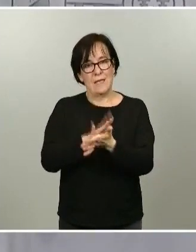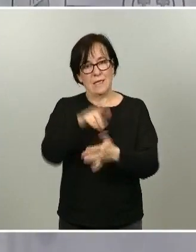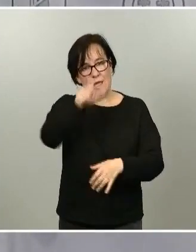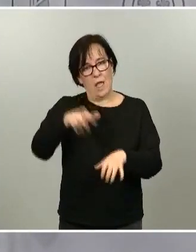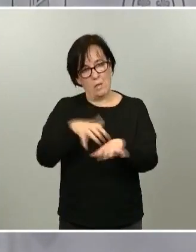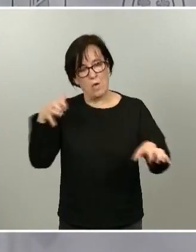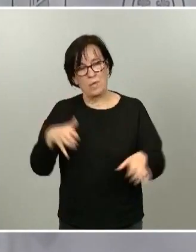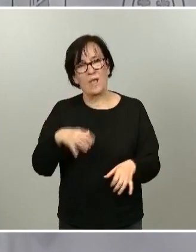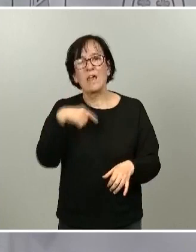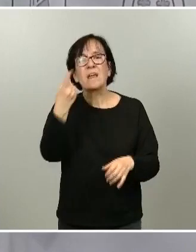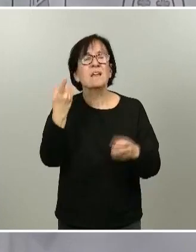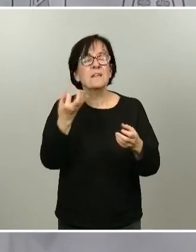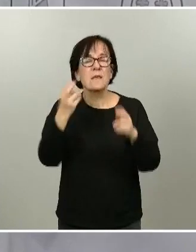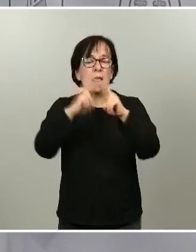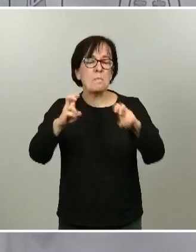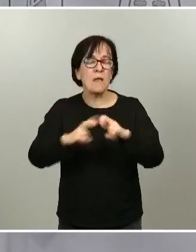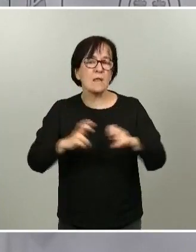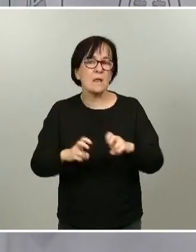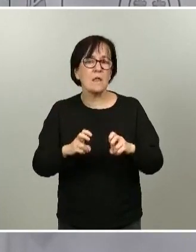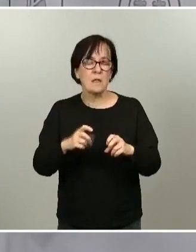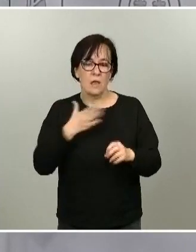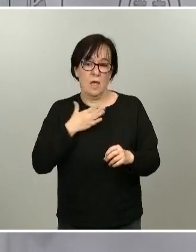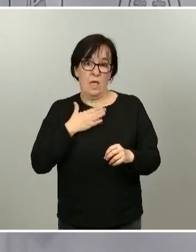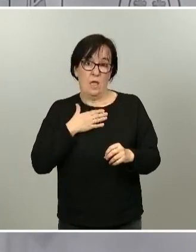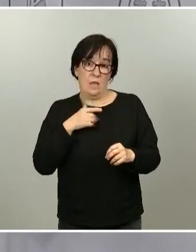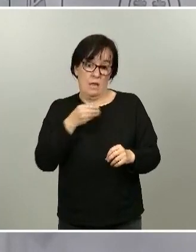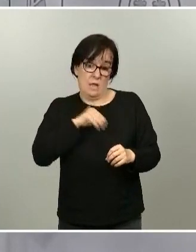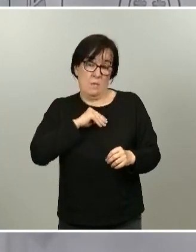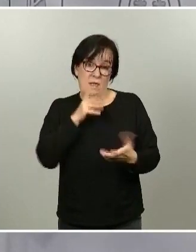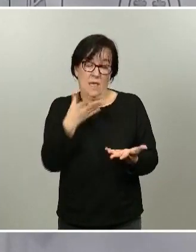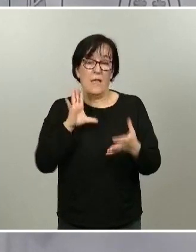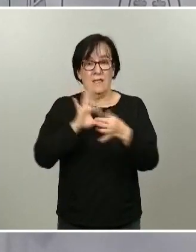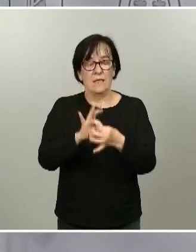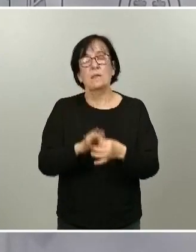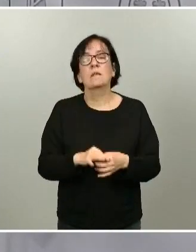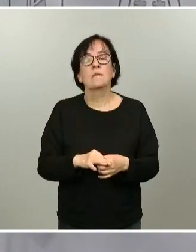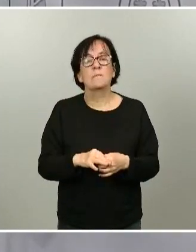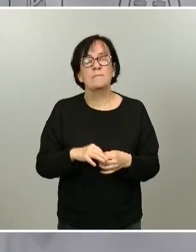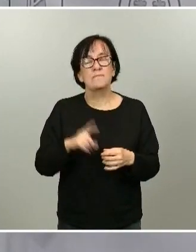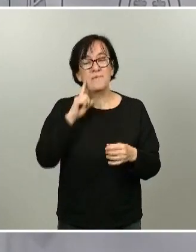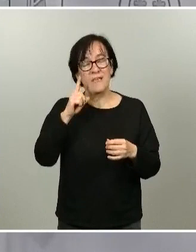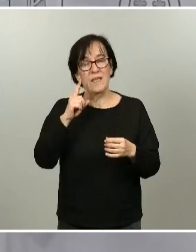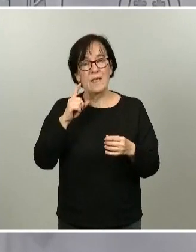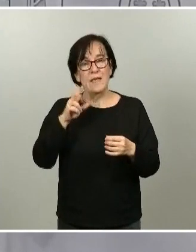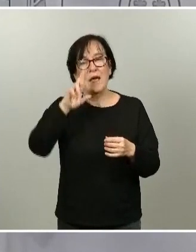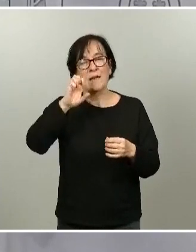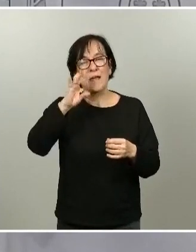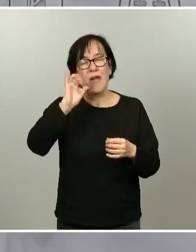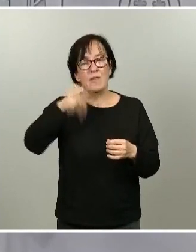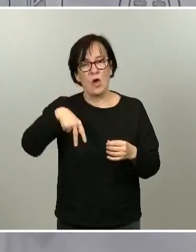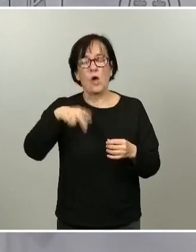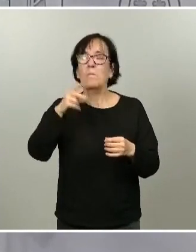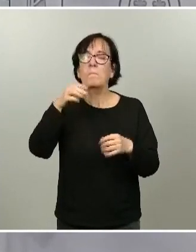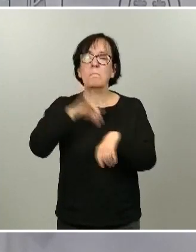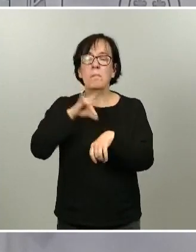dicen las investigaciones que se están llevando a cabo en nuestro país al respecto? Y Redacción Médica pregunta sobre la